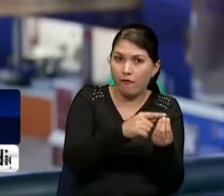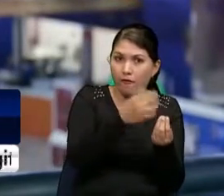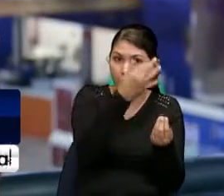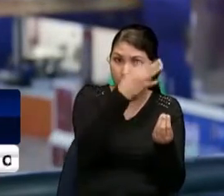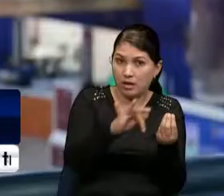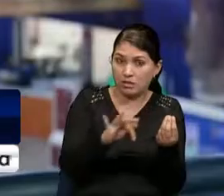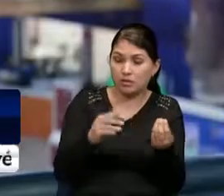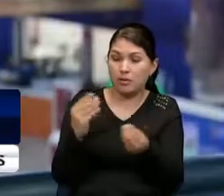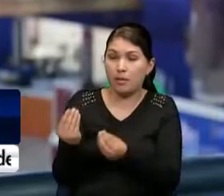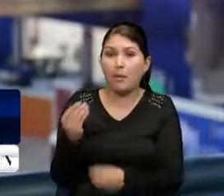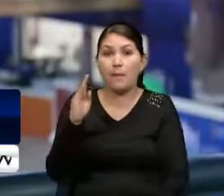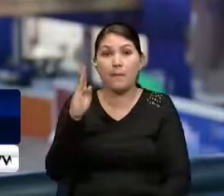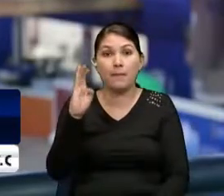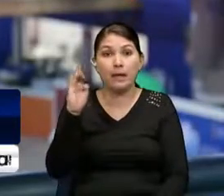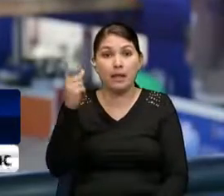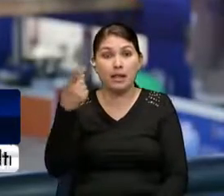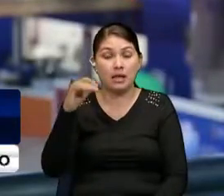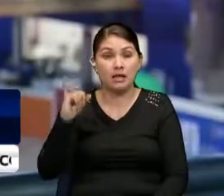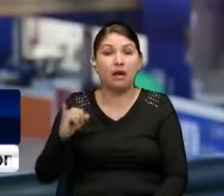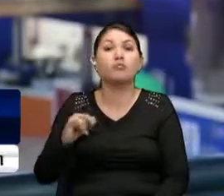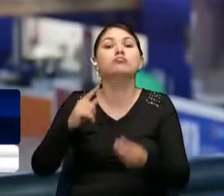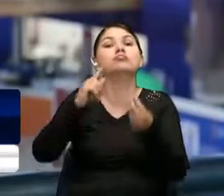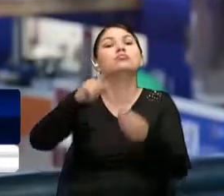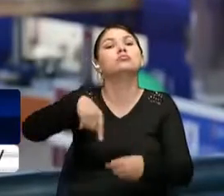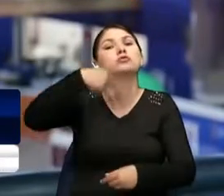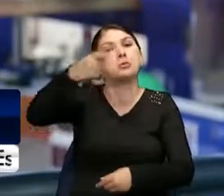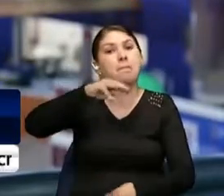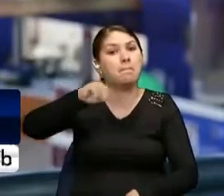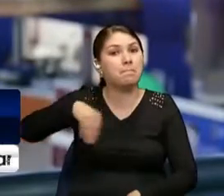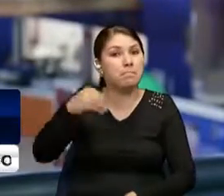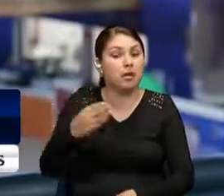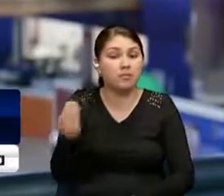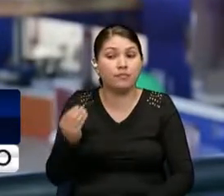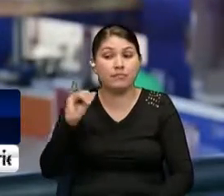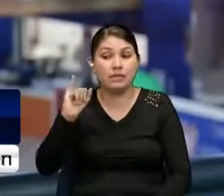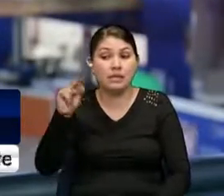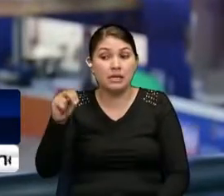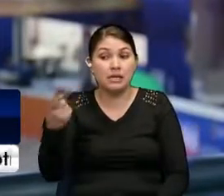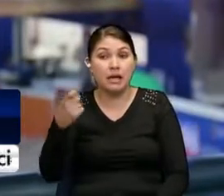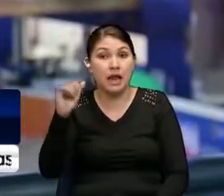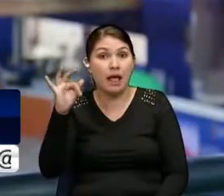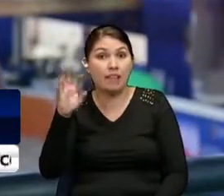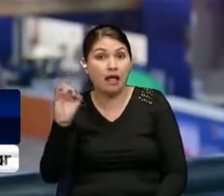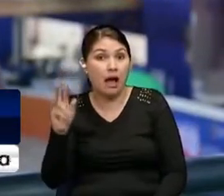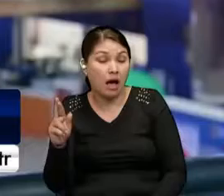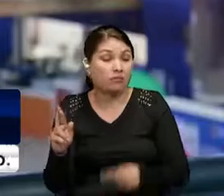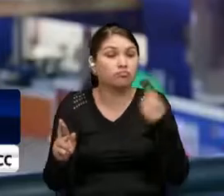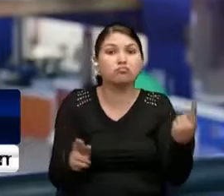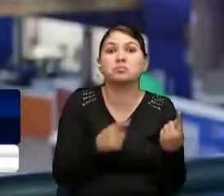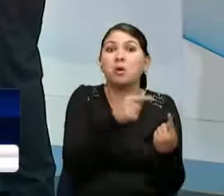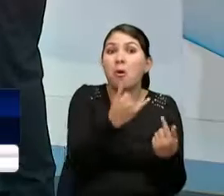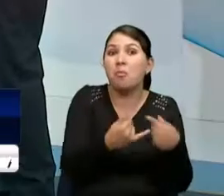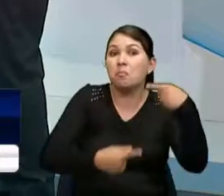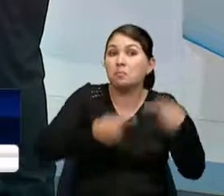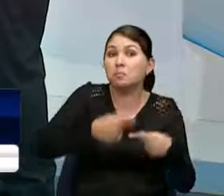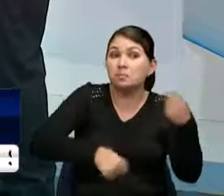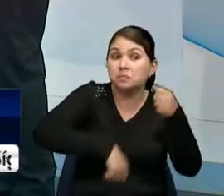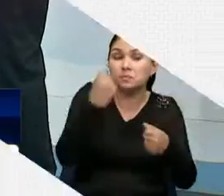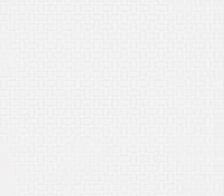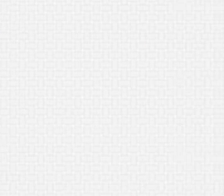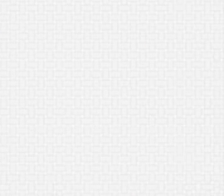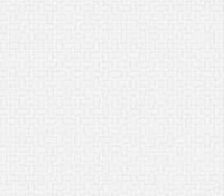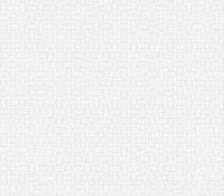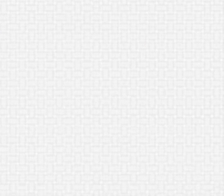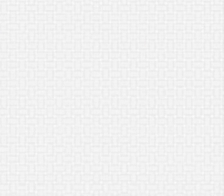y bélgica y la siguiente será el miércoles en moscú también la una de la tarde entre inglaterra y el ganador del partido que se disputa entre las elecciones de rusia y croacia